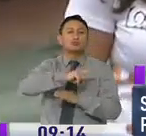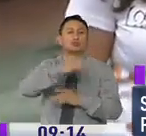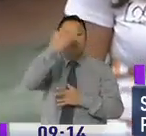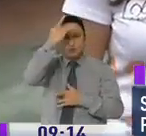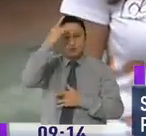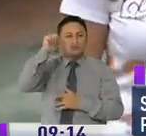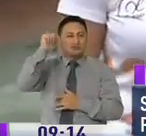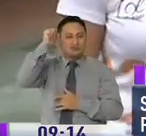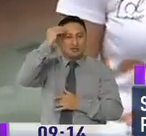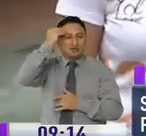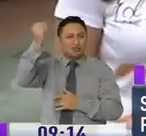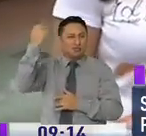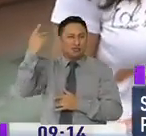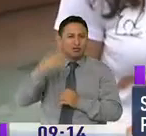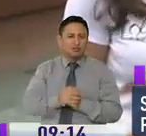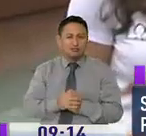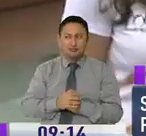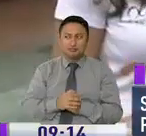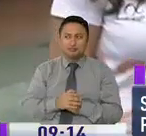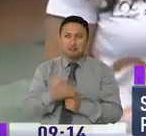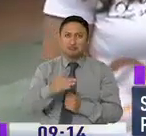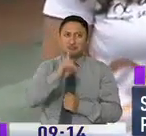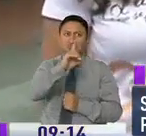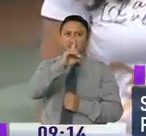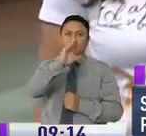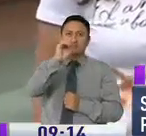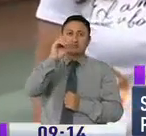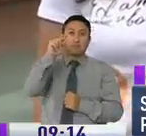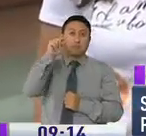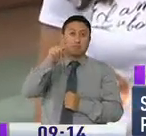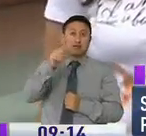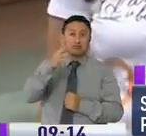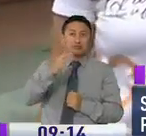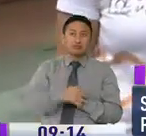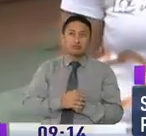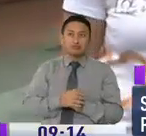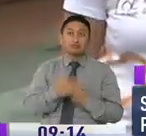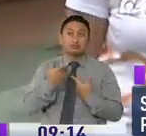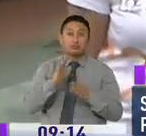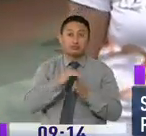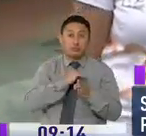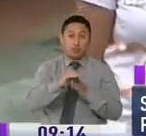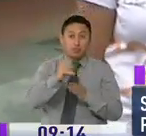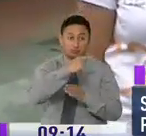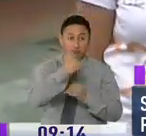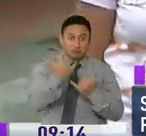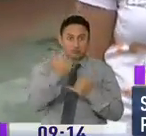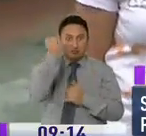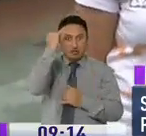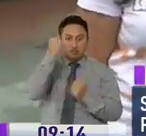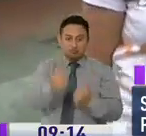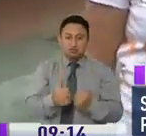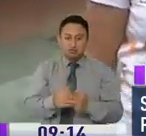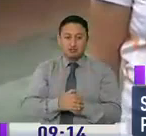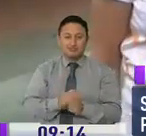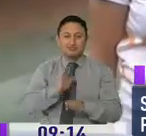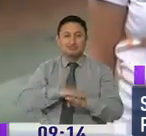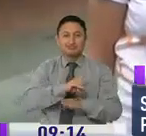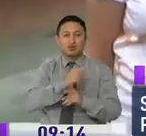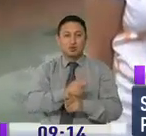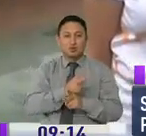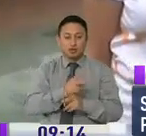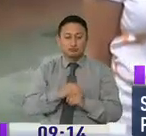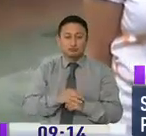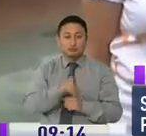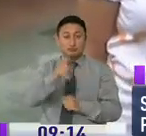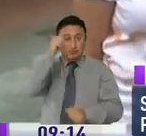Alzheimer? Calculamos que unas 100.000 personas. Entonces, invitamos, es muy importante esta iniciativa, sobre todo de esta prevención y generar conciencia.